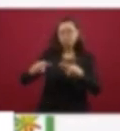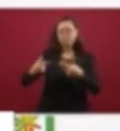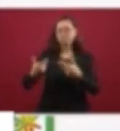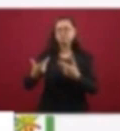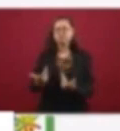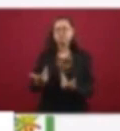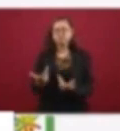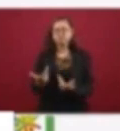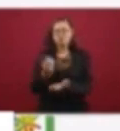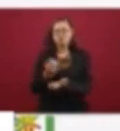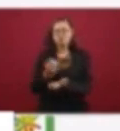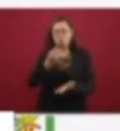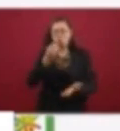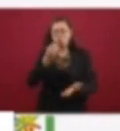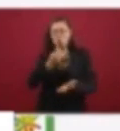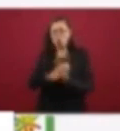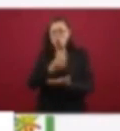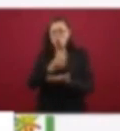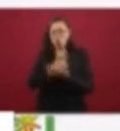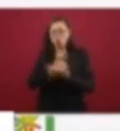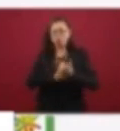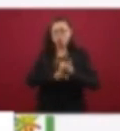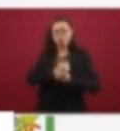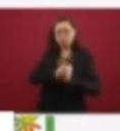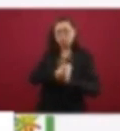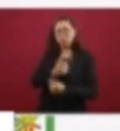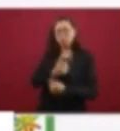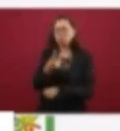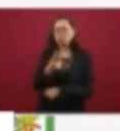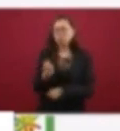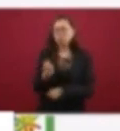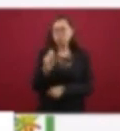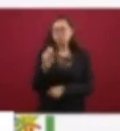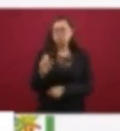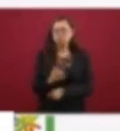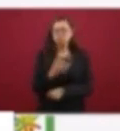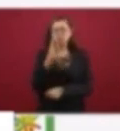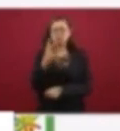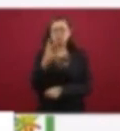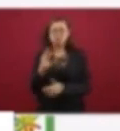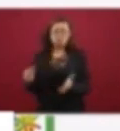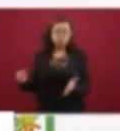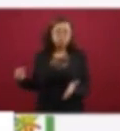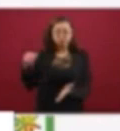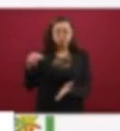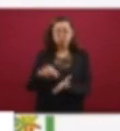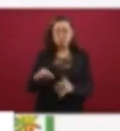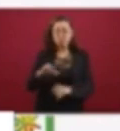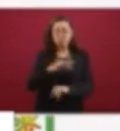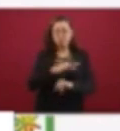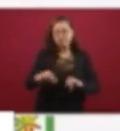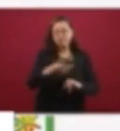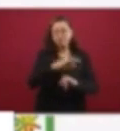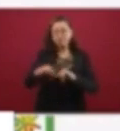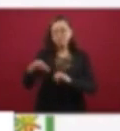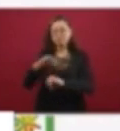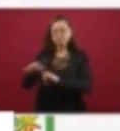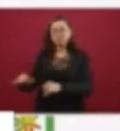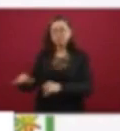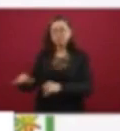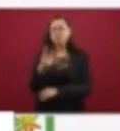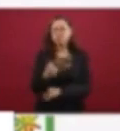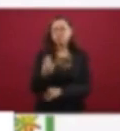patinaje o Font, el de esquí, que también se ganó su medalla de oro, pero hasta ahí quedó su ciclo porque él no va a Tokio porque no